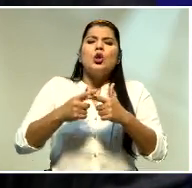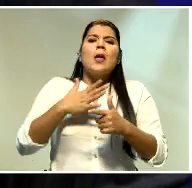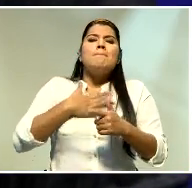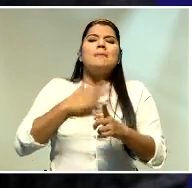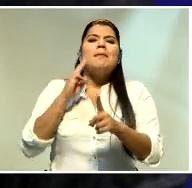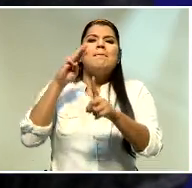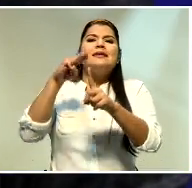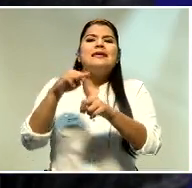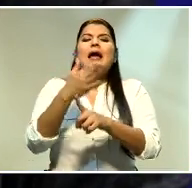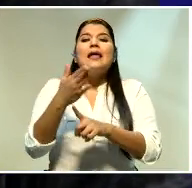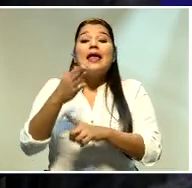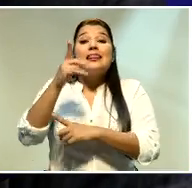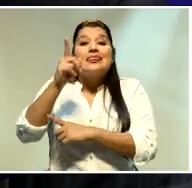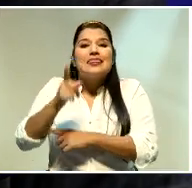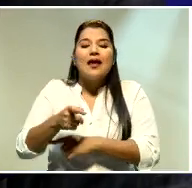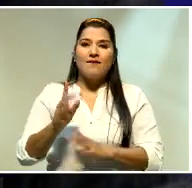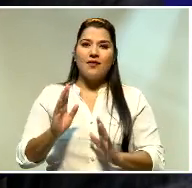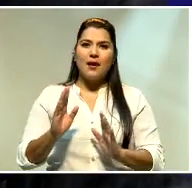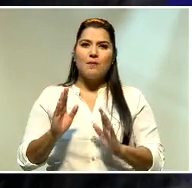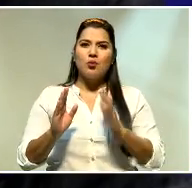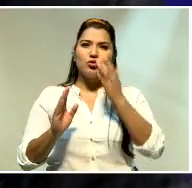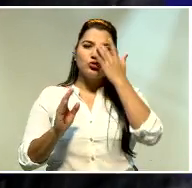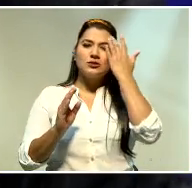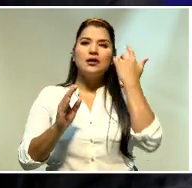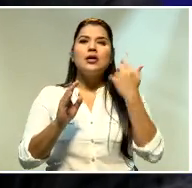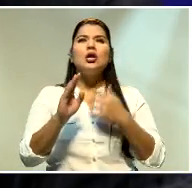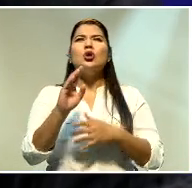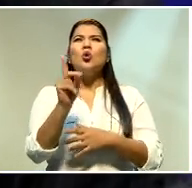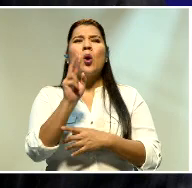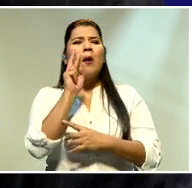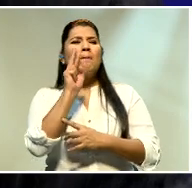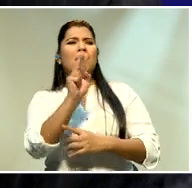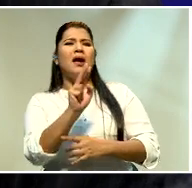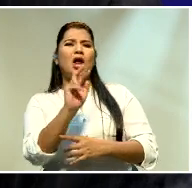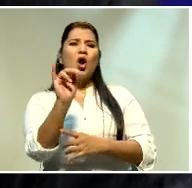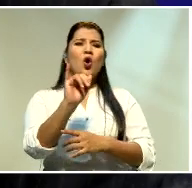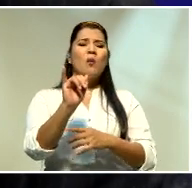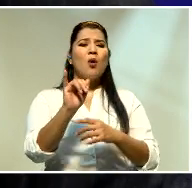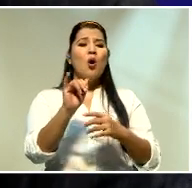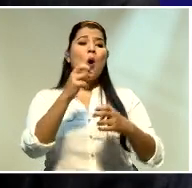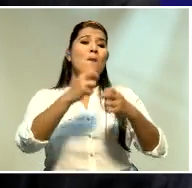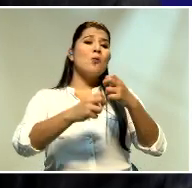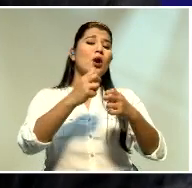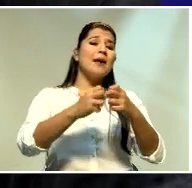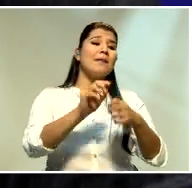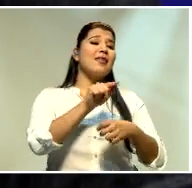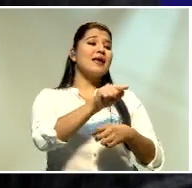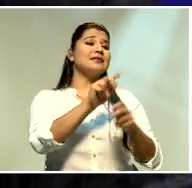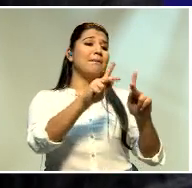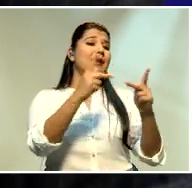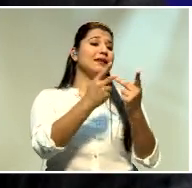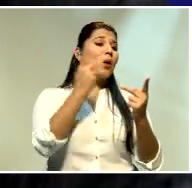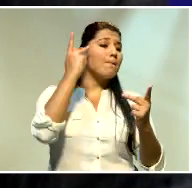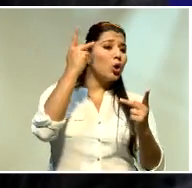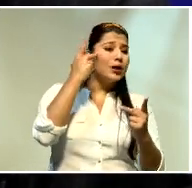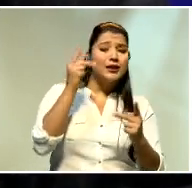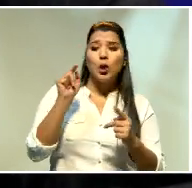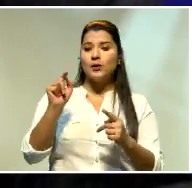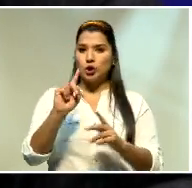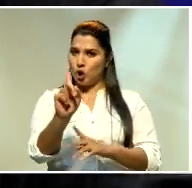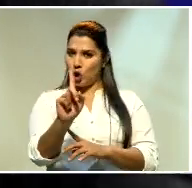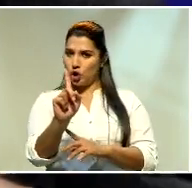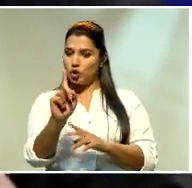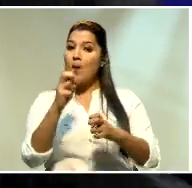es, tenemos que trascender de leer esto como un tema de partidos políticos y de gobiernos. Es un tema país. Y por eso yo también celebro que